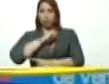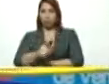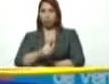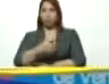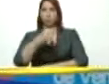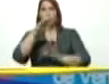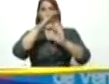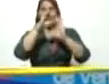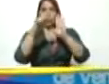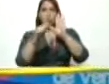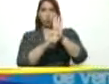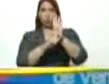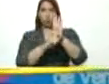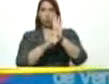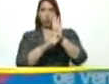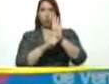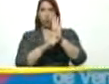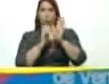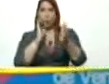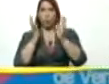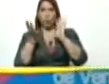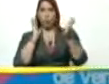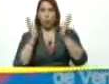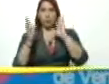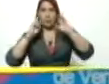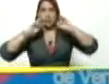Constitución, conversar este tema